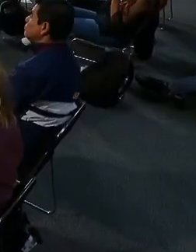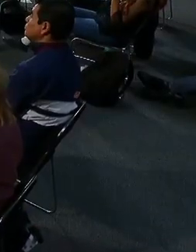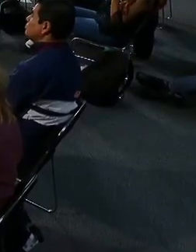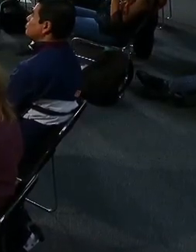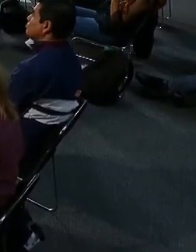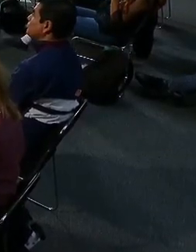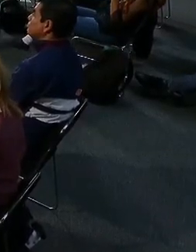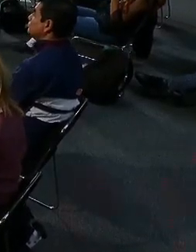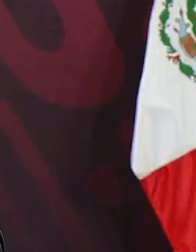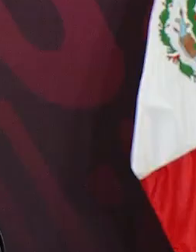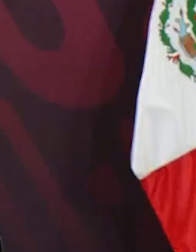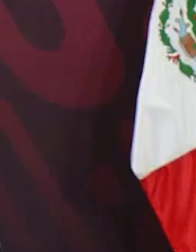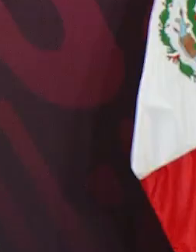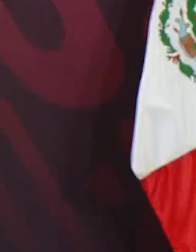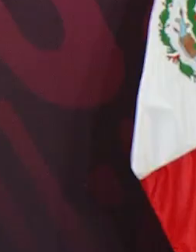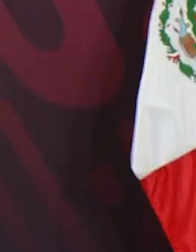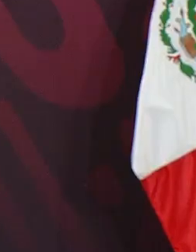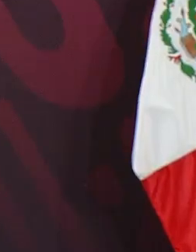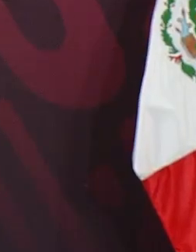que si